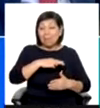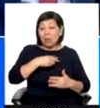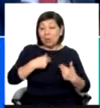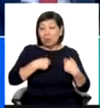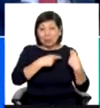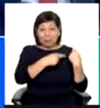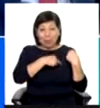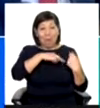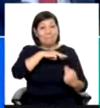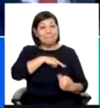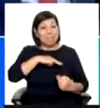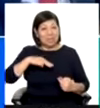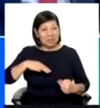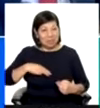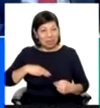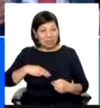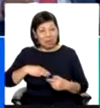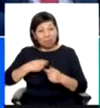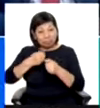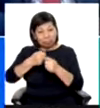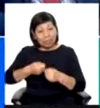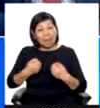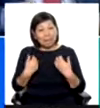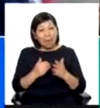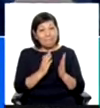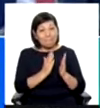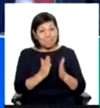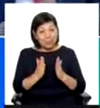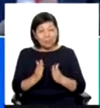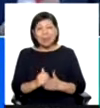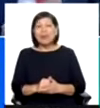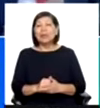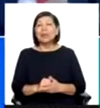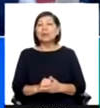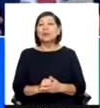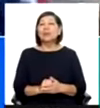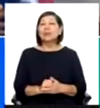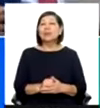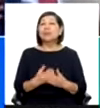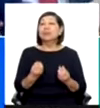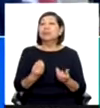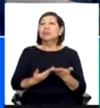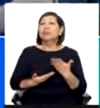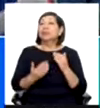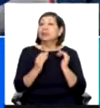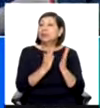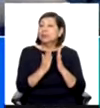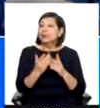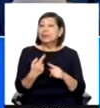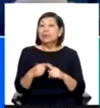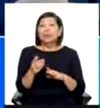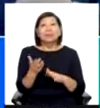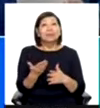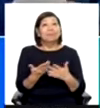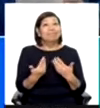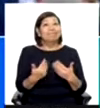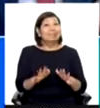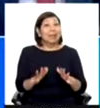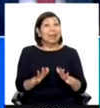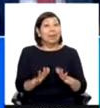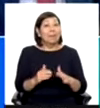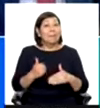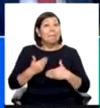Agrario estamos tomando ya acciones preparativas y preventivas, porque nos estamos preparando frente a algo que se